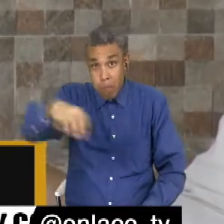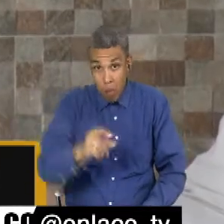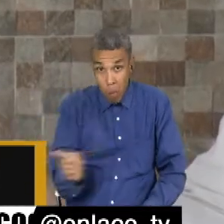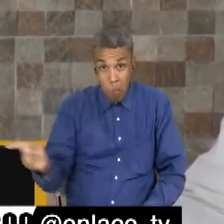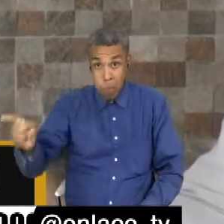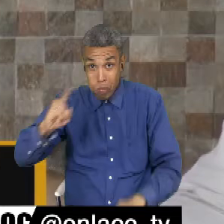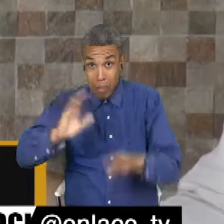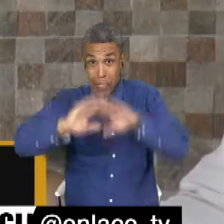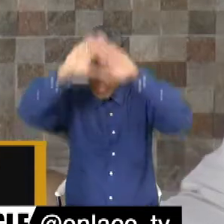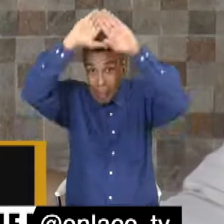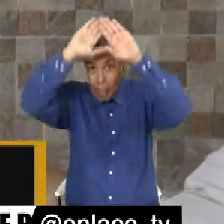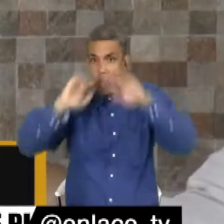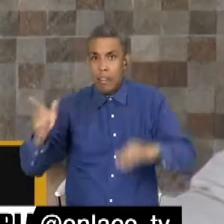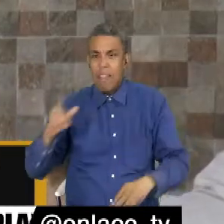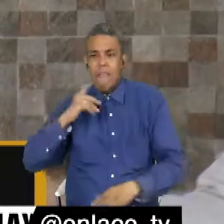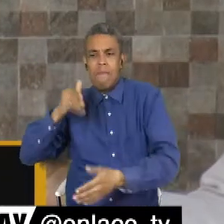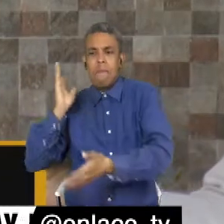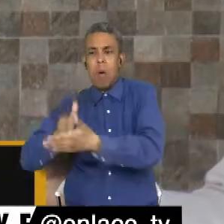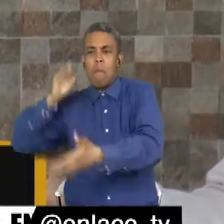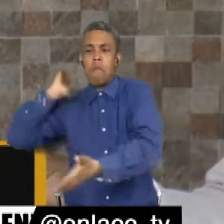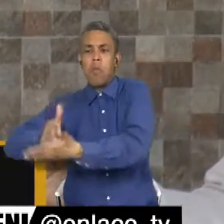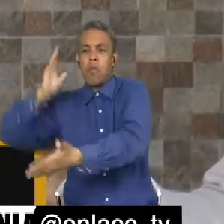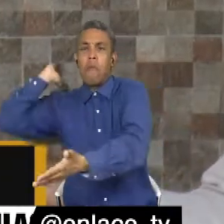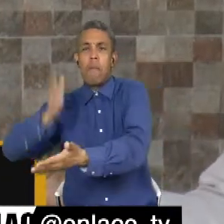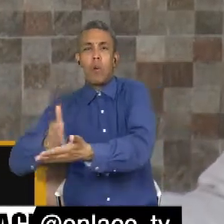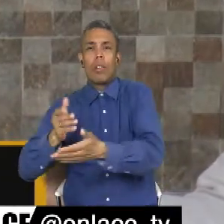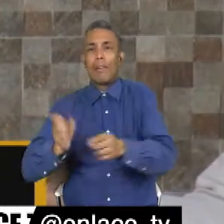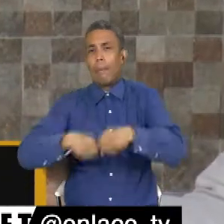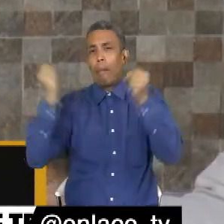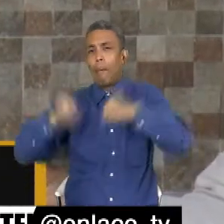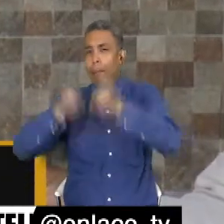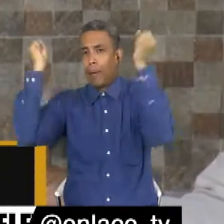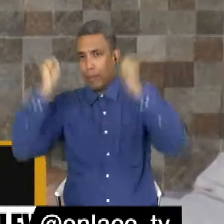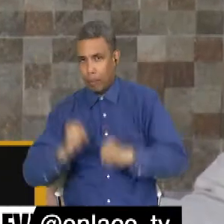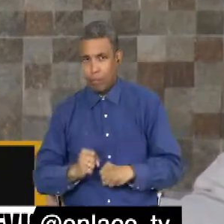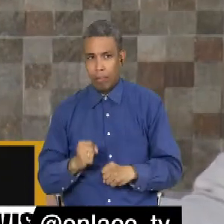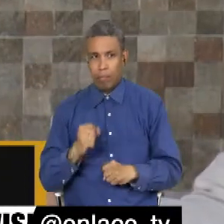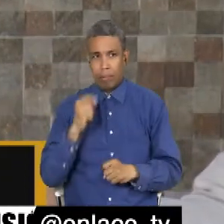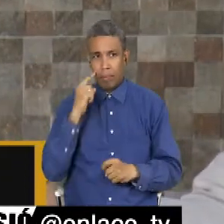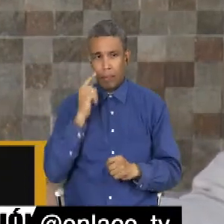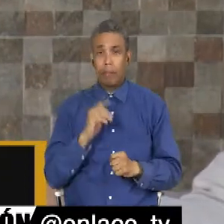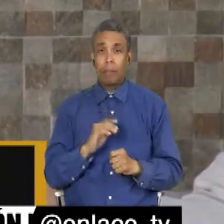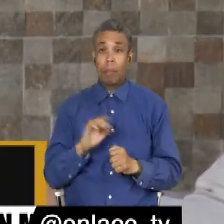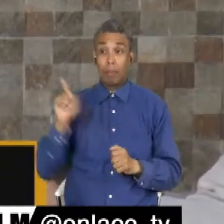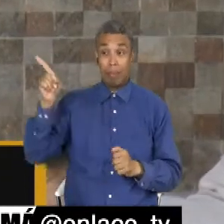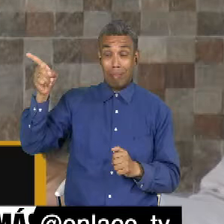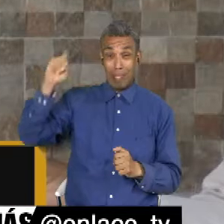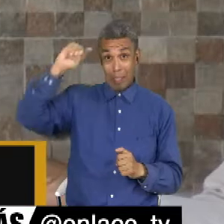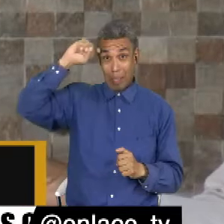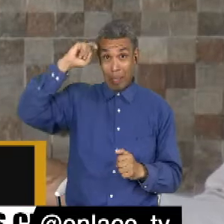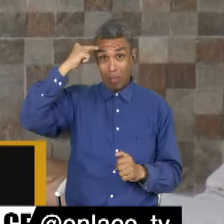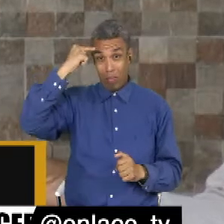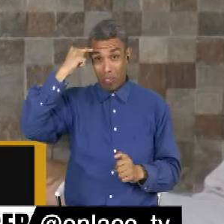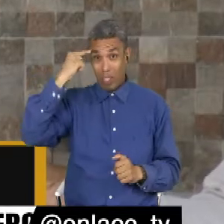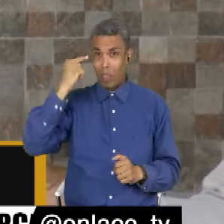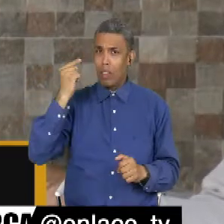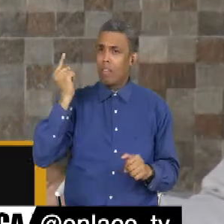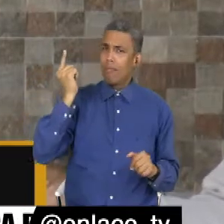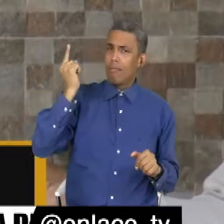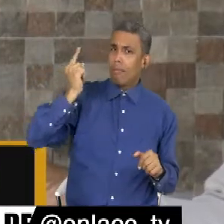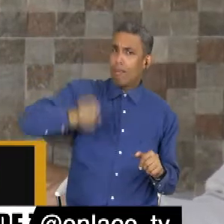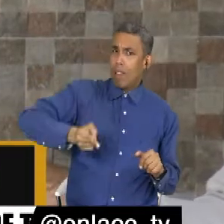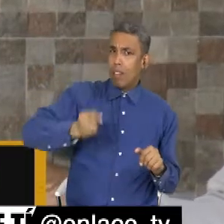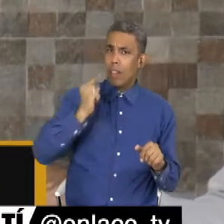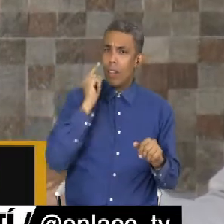sobre el 1668 no está en nuestro poder, es el Estado o el gobierno nacional quien toma la determinación.